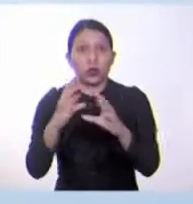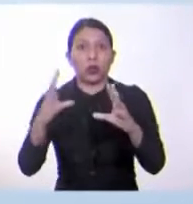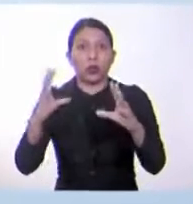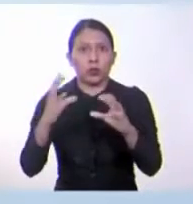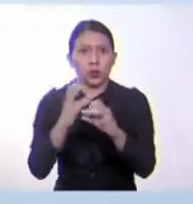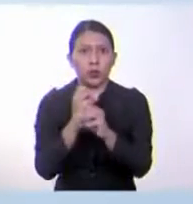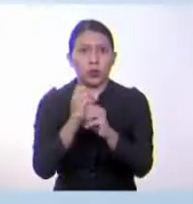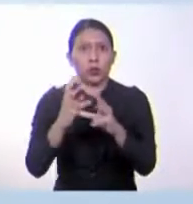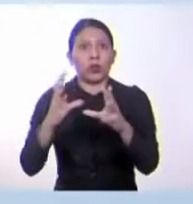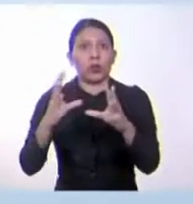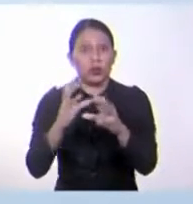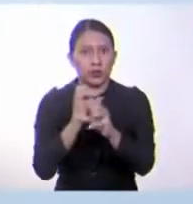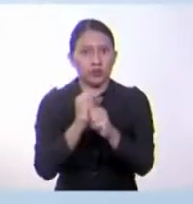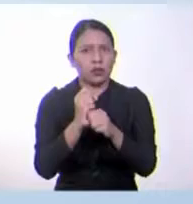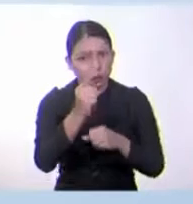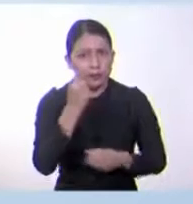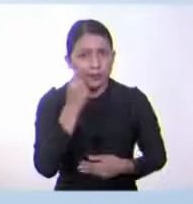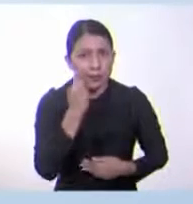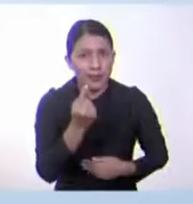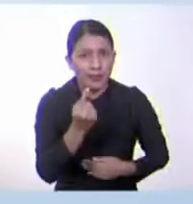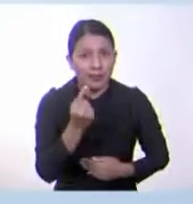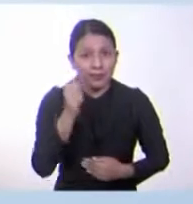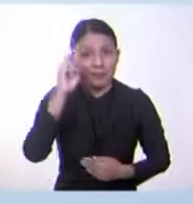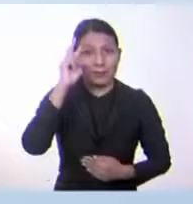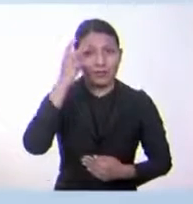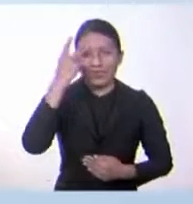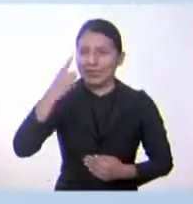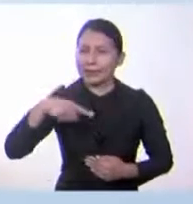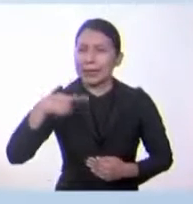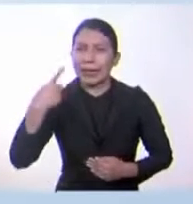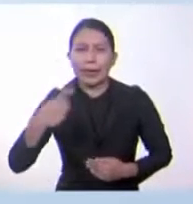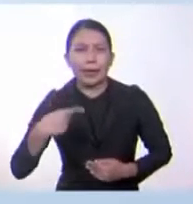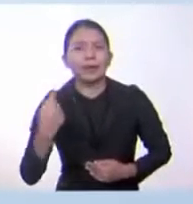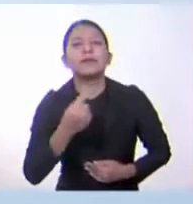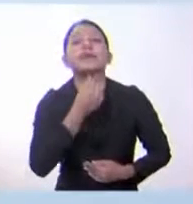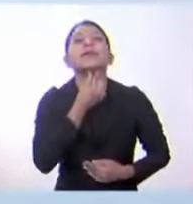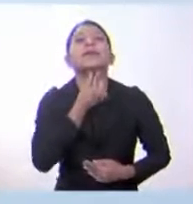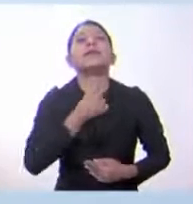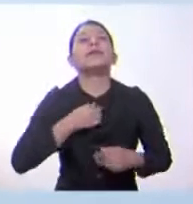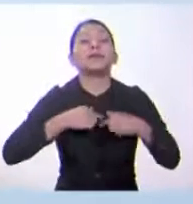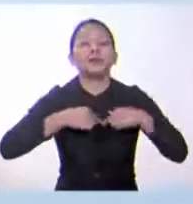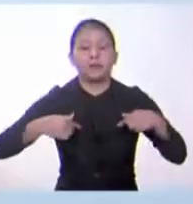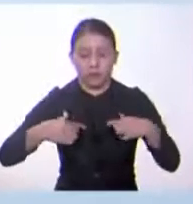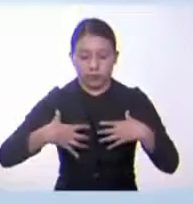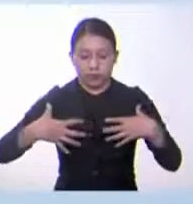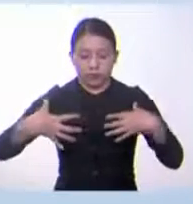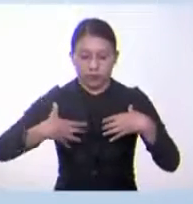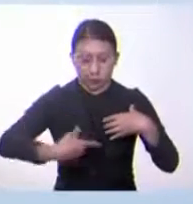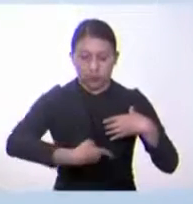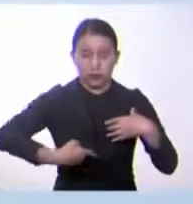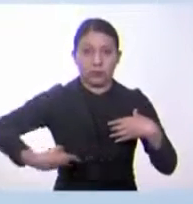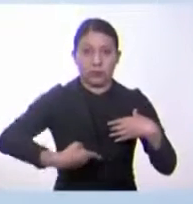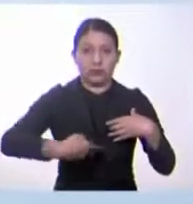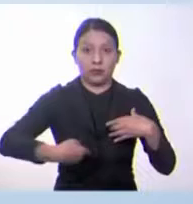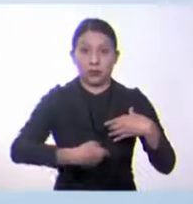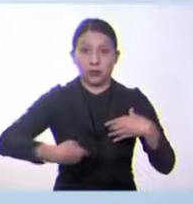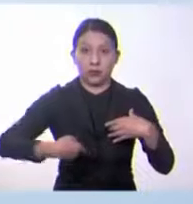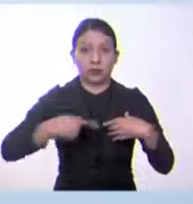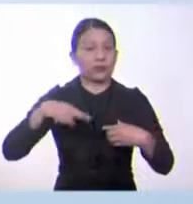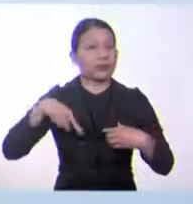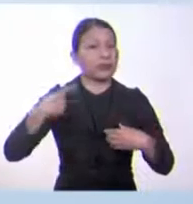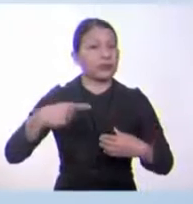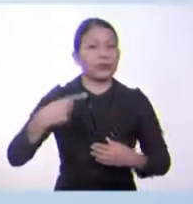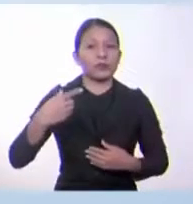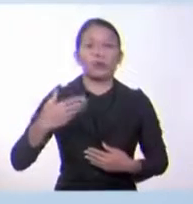esto? Significa que cada vez que hago el movimiento hacia abajo, el aire entra por la